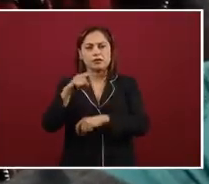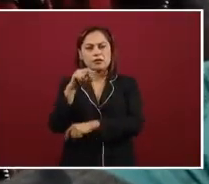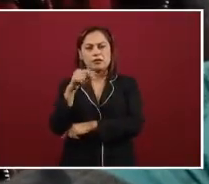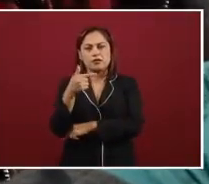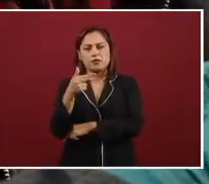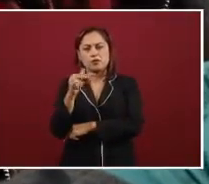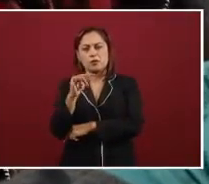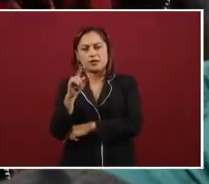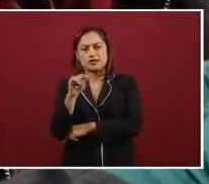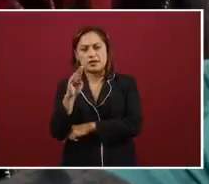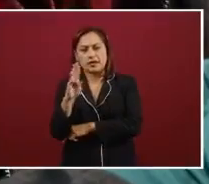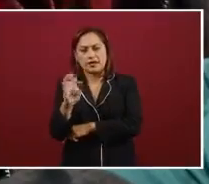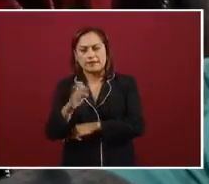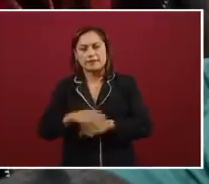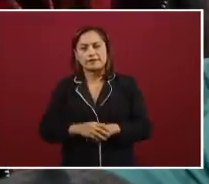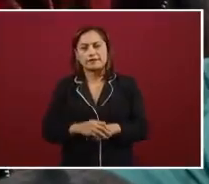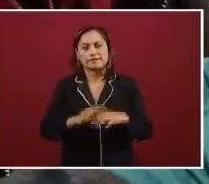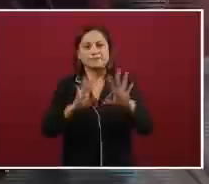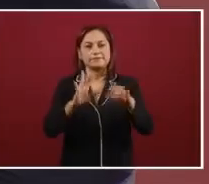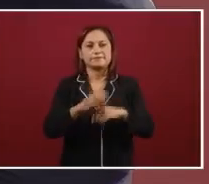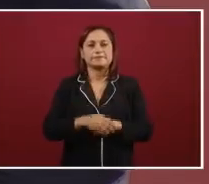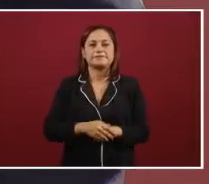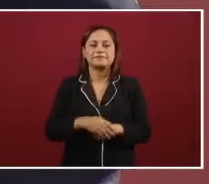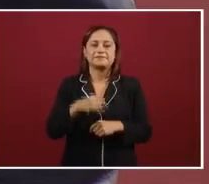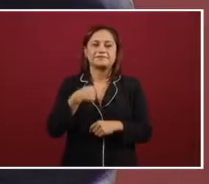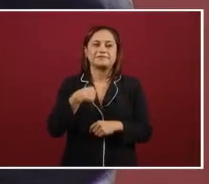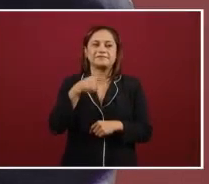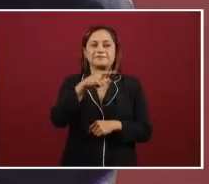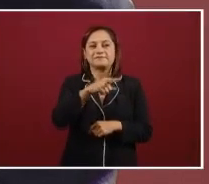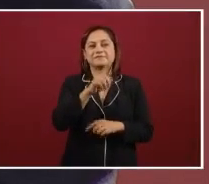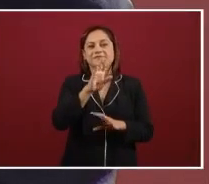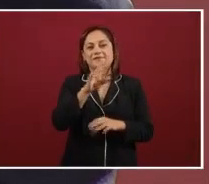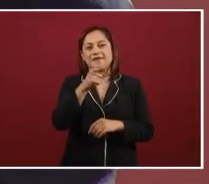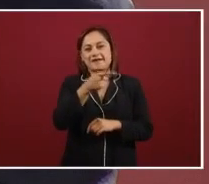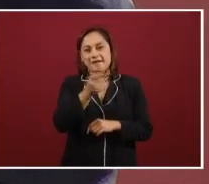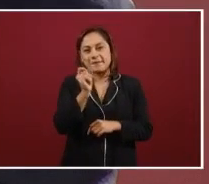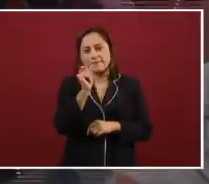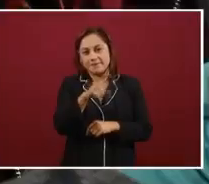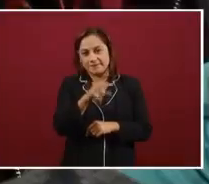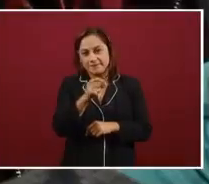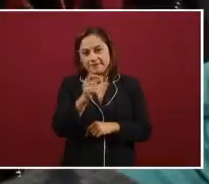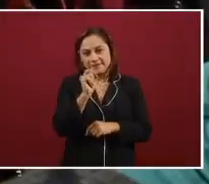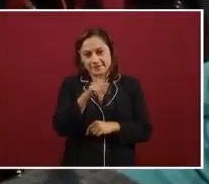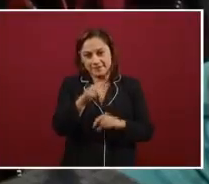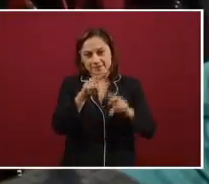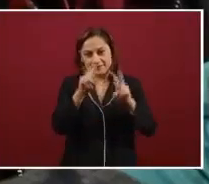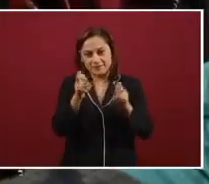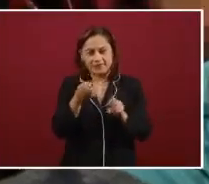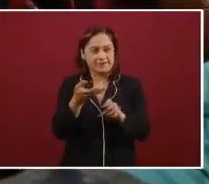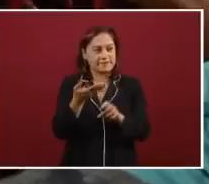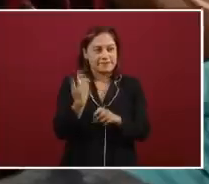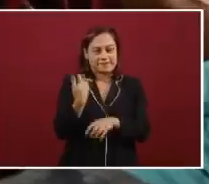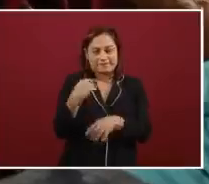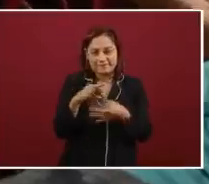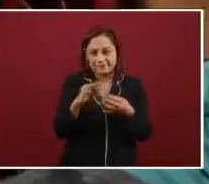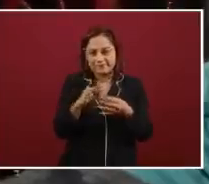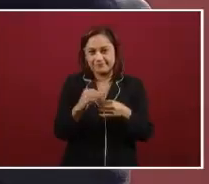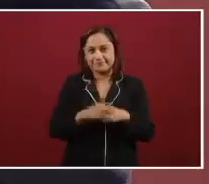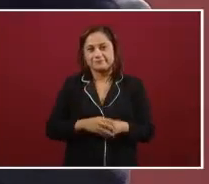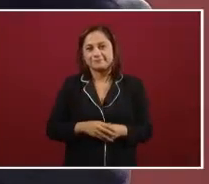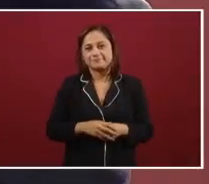Ajá. Van a decir que ya soy puro béisbol. No, lo que pasa es que es el mismo tema de hace un momento. Sí, mire, va